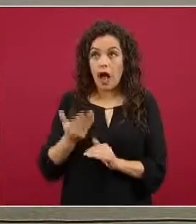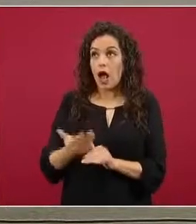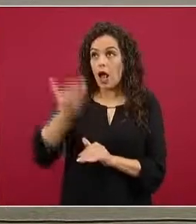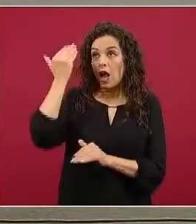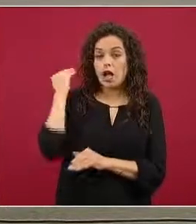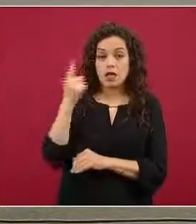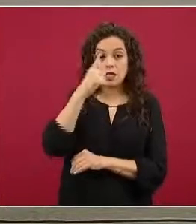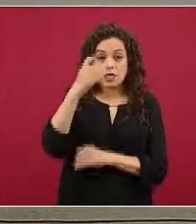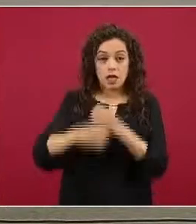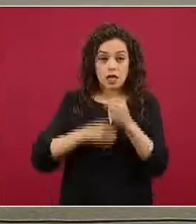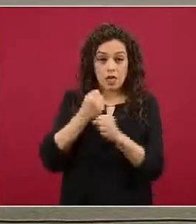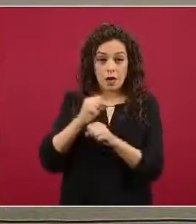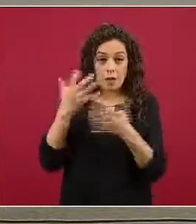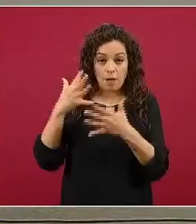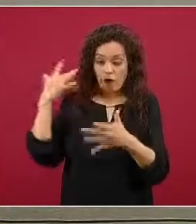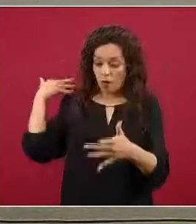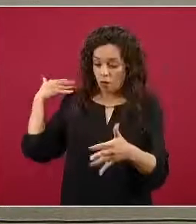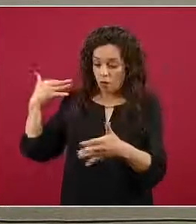sucedía,